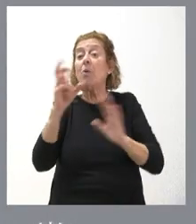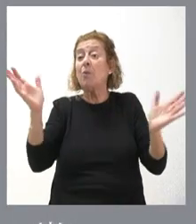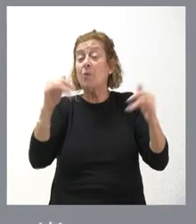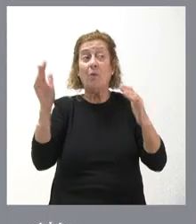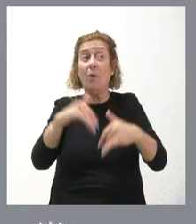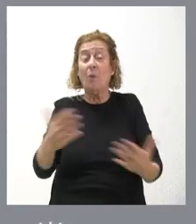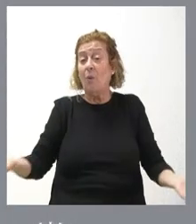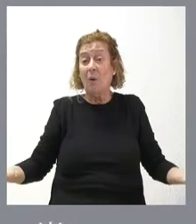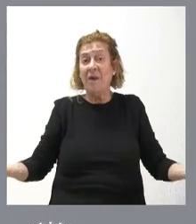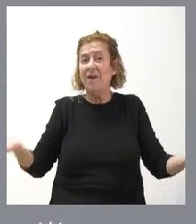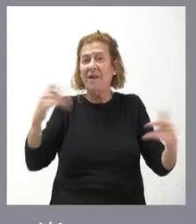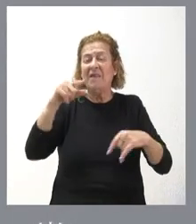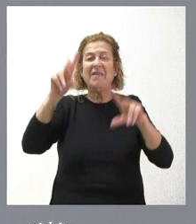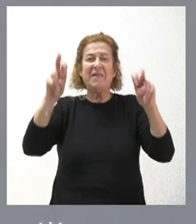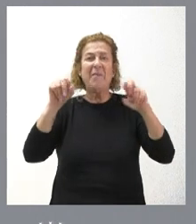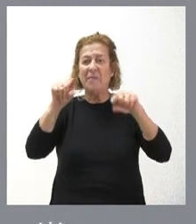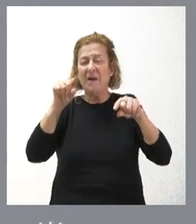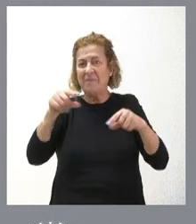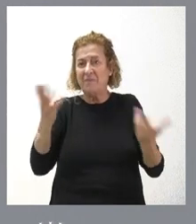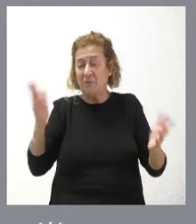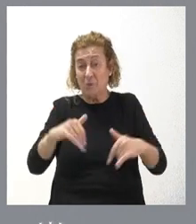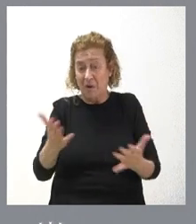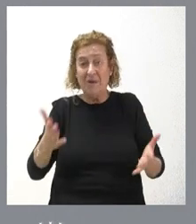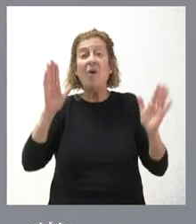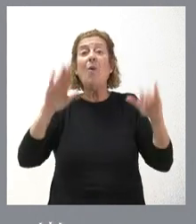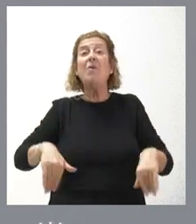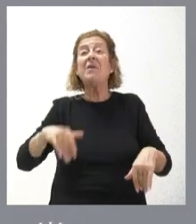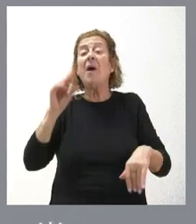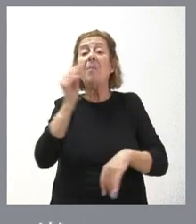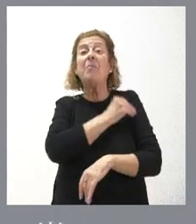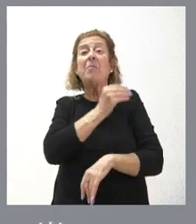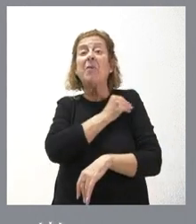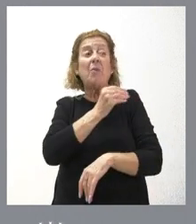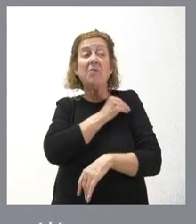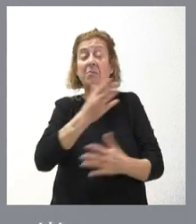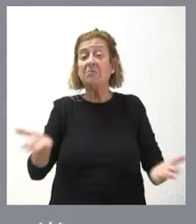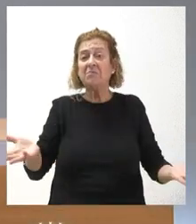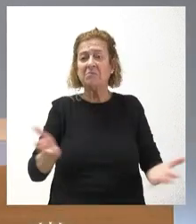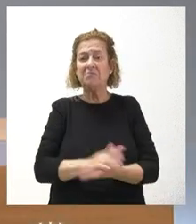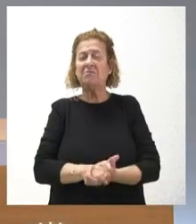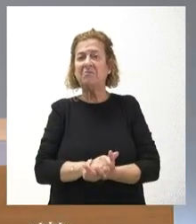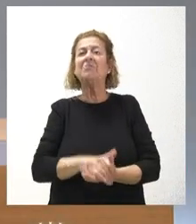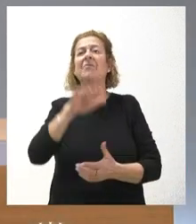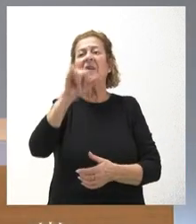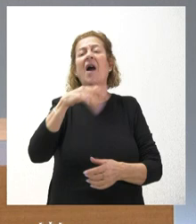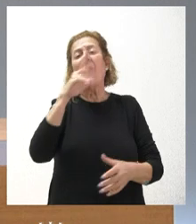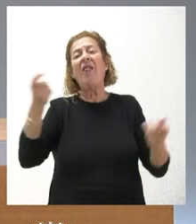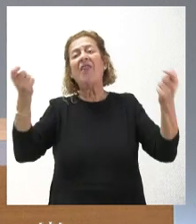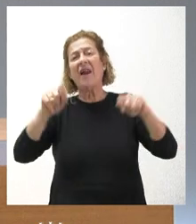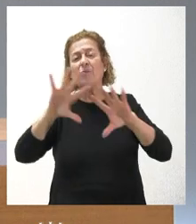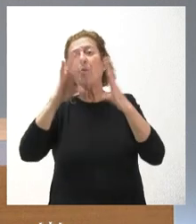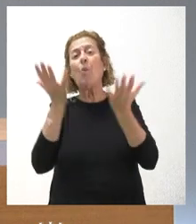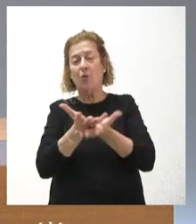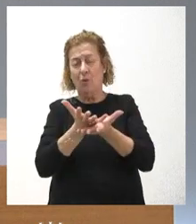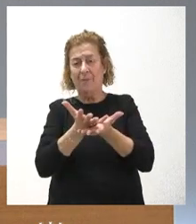anticipar respecto de este asunto en relación con la última pregunta que se efectúa al respecto y cerramos con el mundo